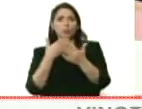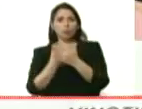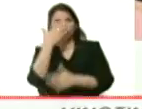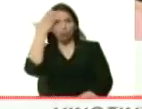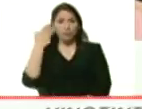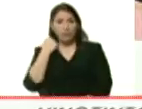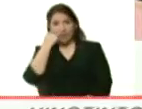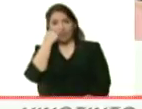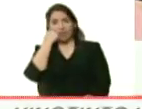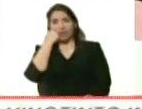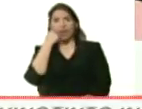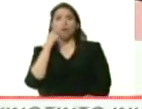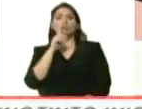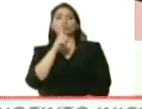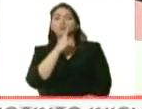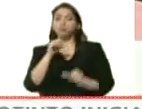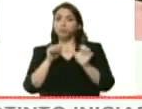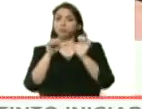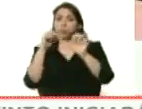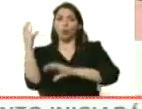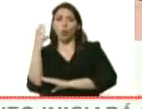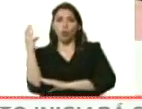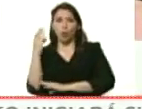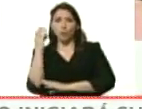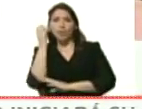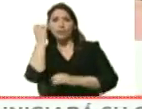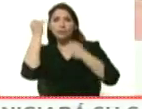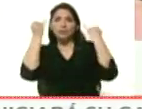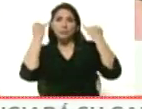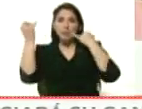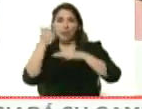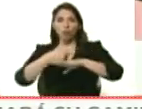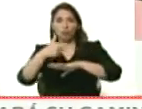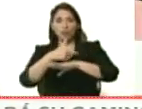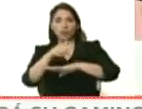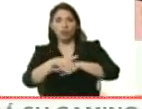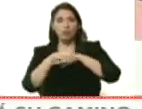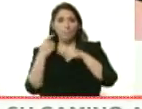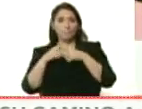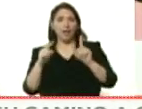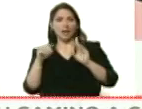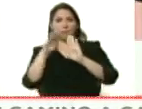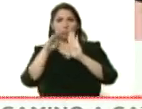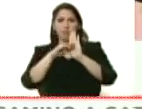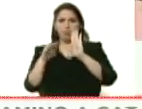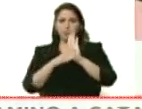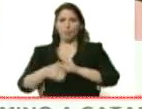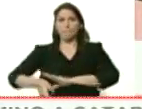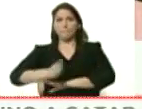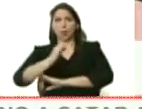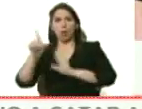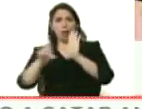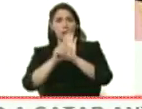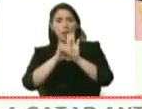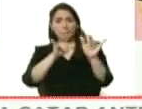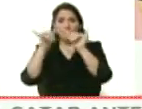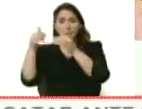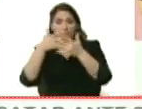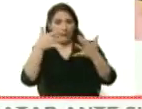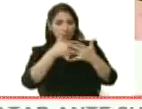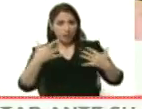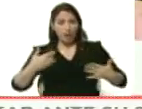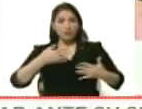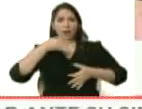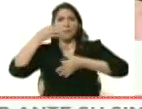de Colombia y se inspira en el sistema de gobierno inglés para que la rija. En esta misma carta nos explica de manera